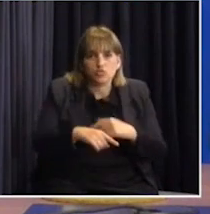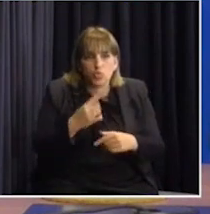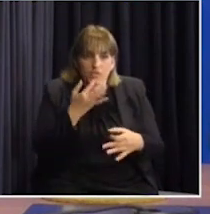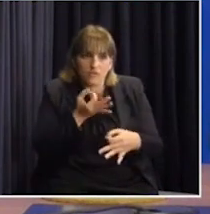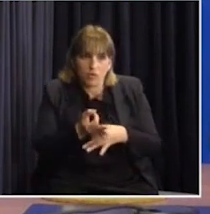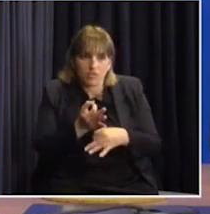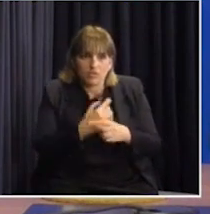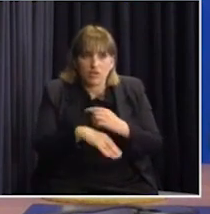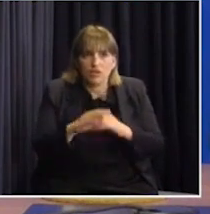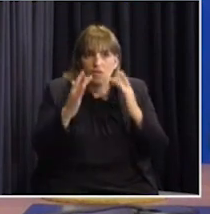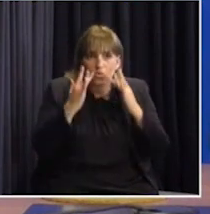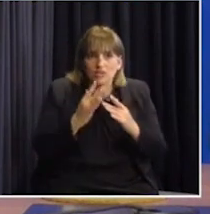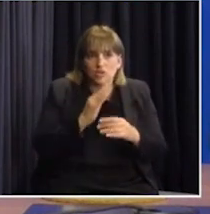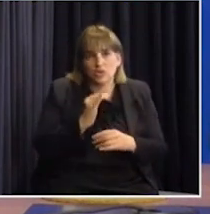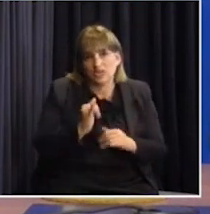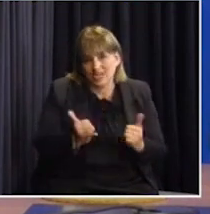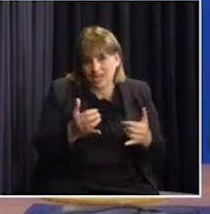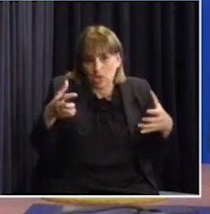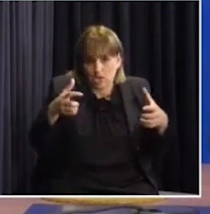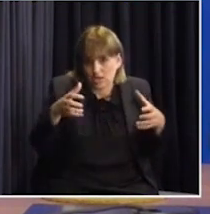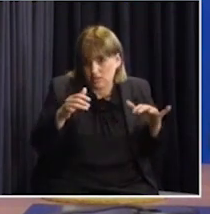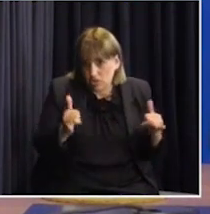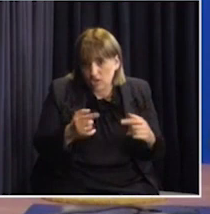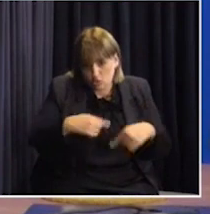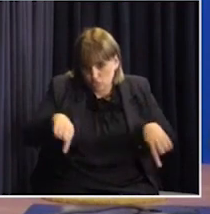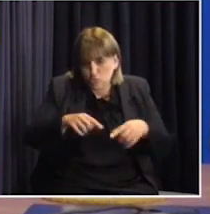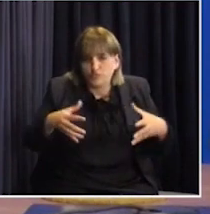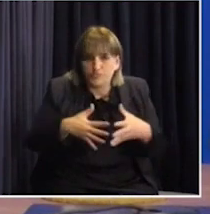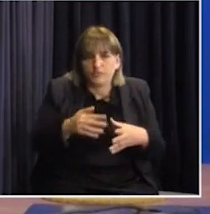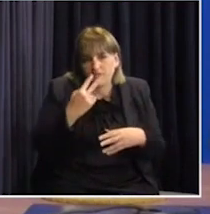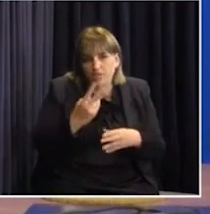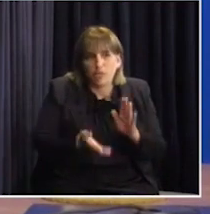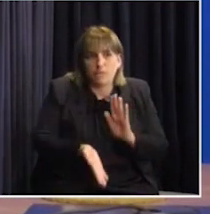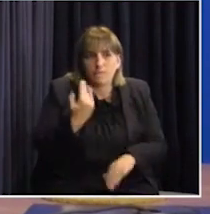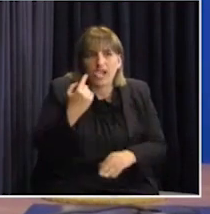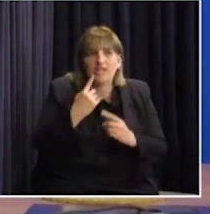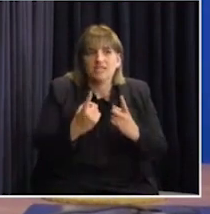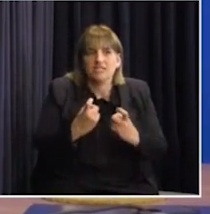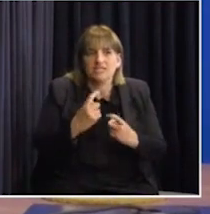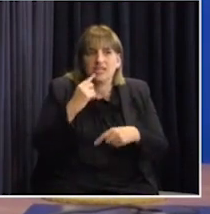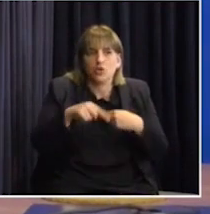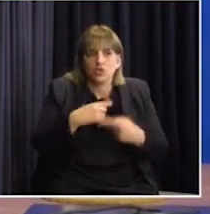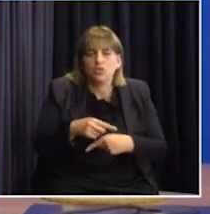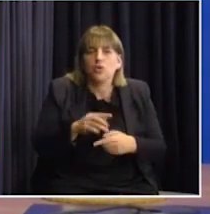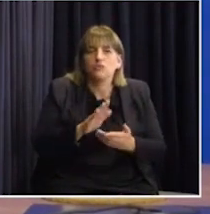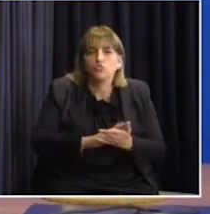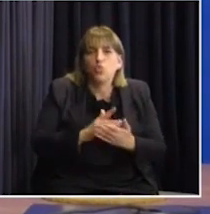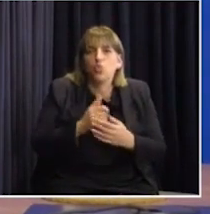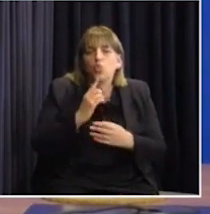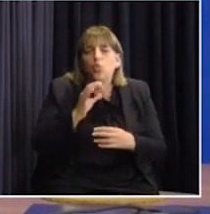el consejo ha entendido y ha puesto la necesidad con la educación semipresencial